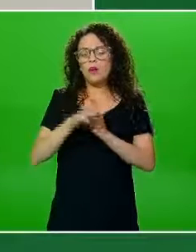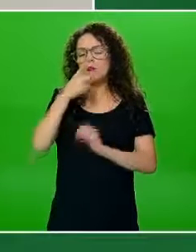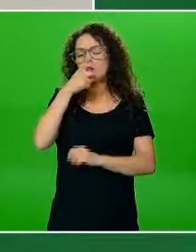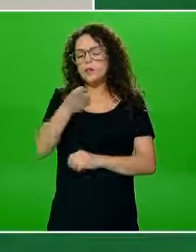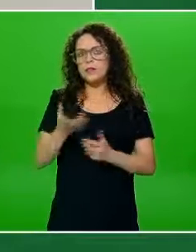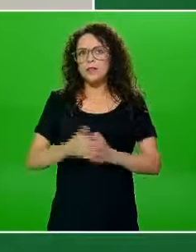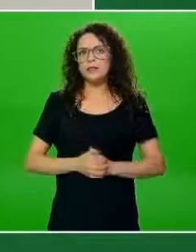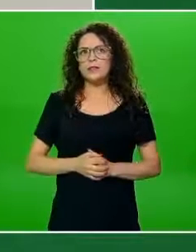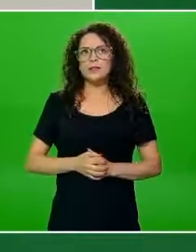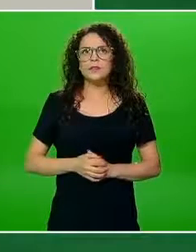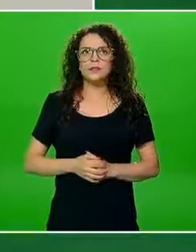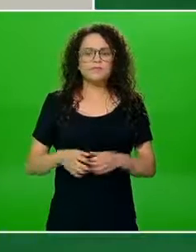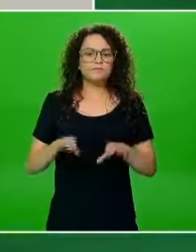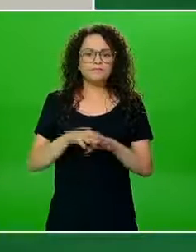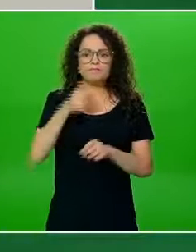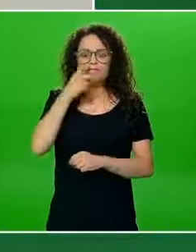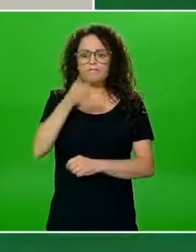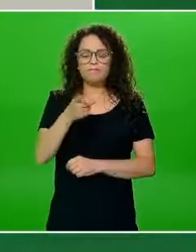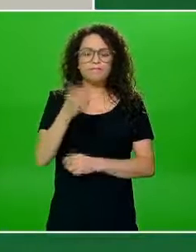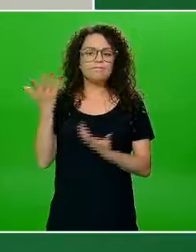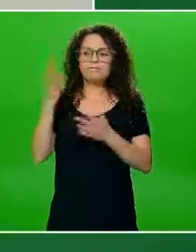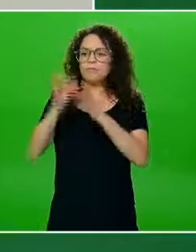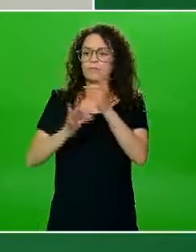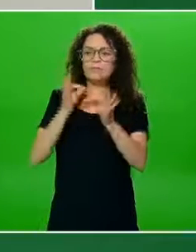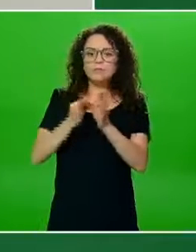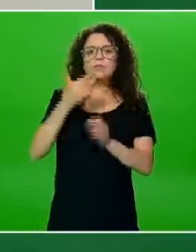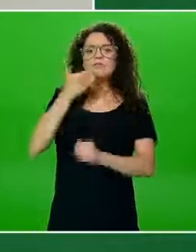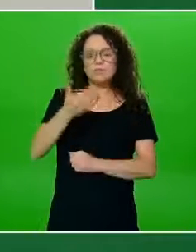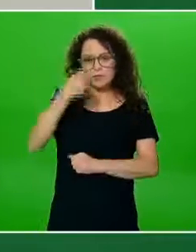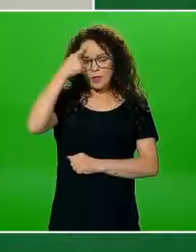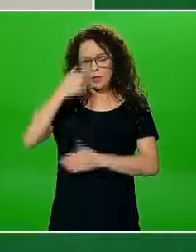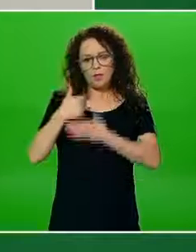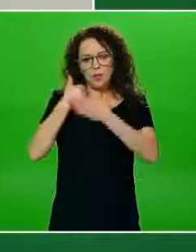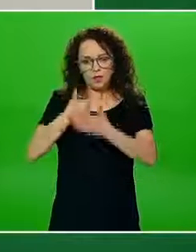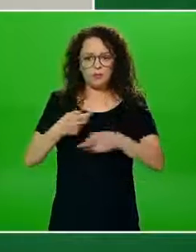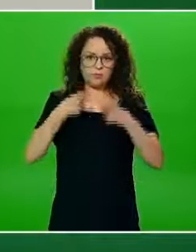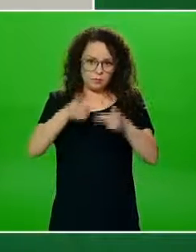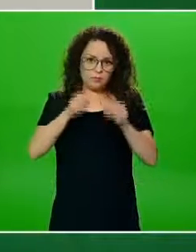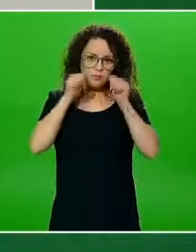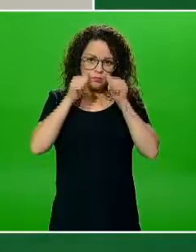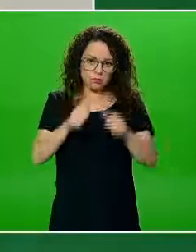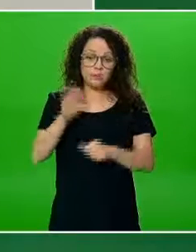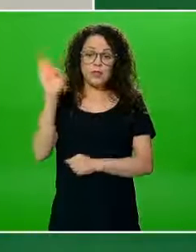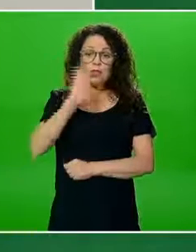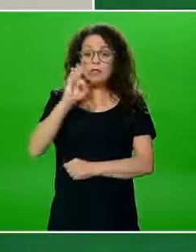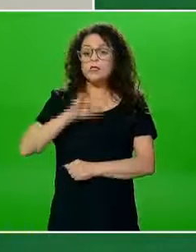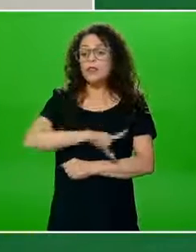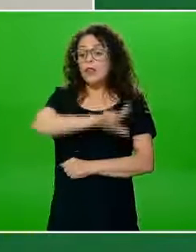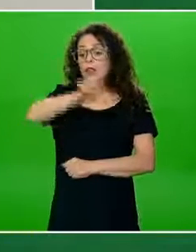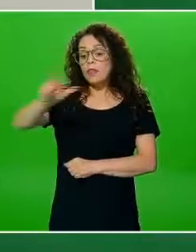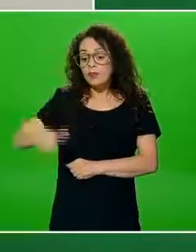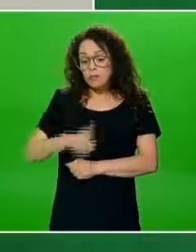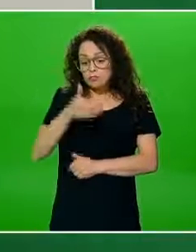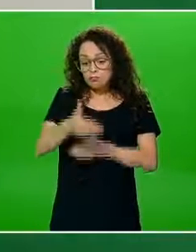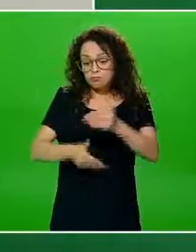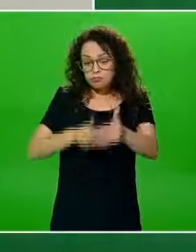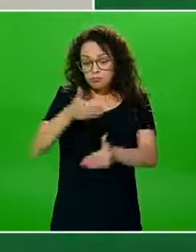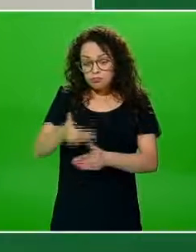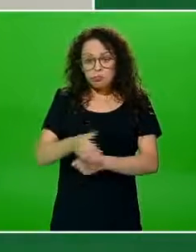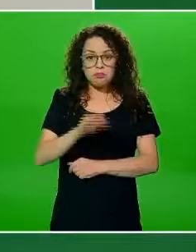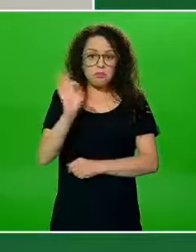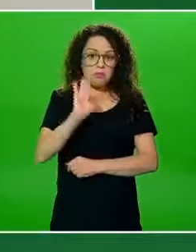toda la capacidad y con toda la disposición de, si fuera necesario más adelante, poder